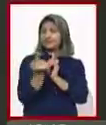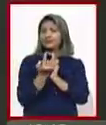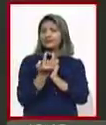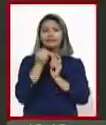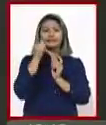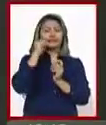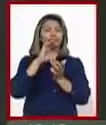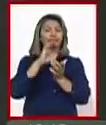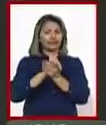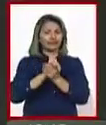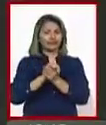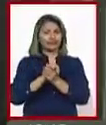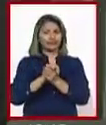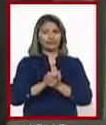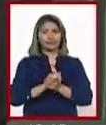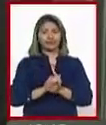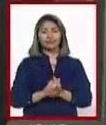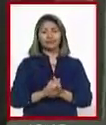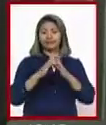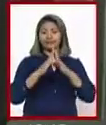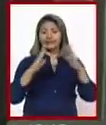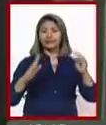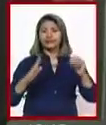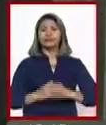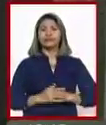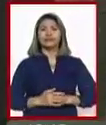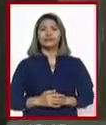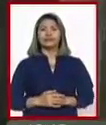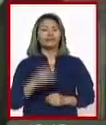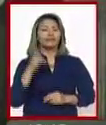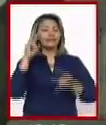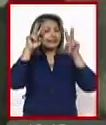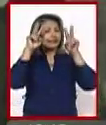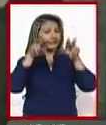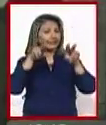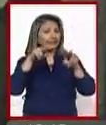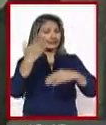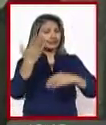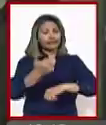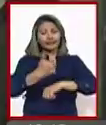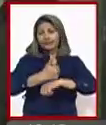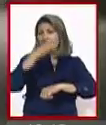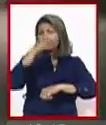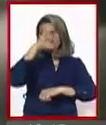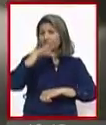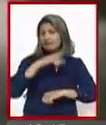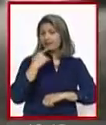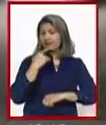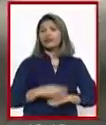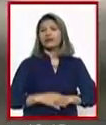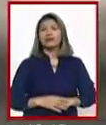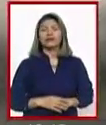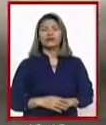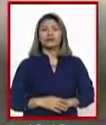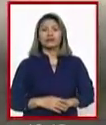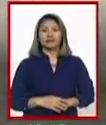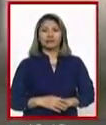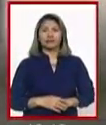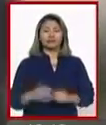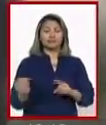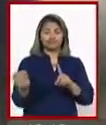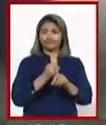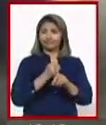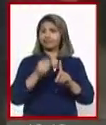la esposa del dueño del domicilio, se percata de la presencia de este ciudadano y que inicialmente